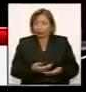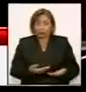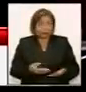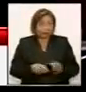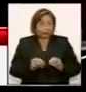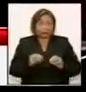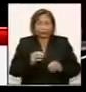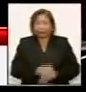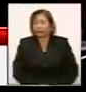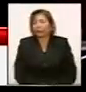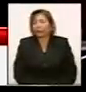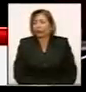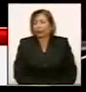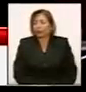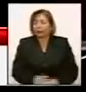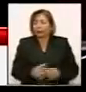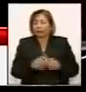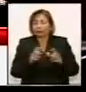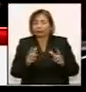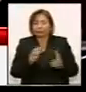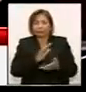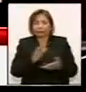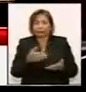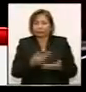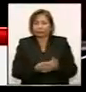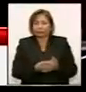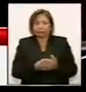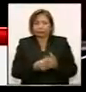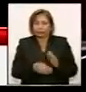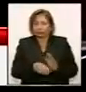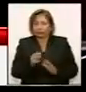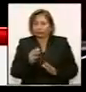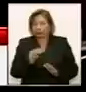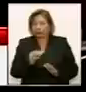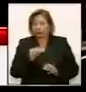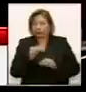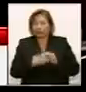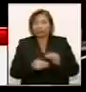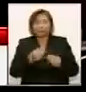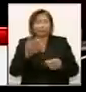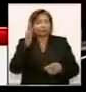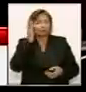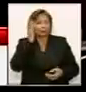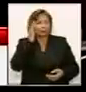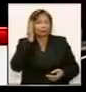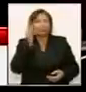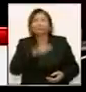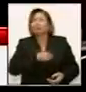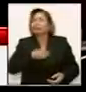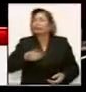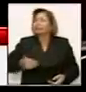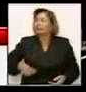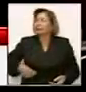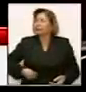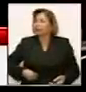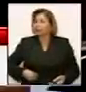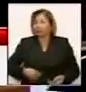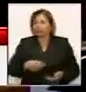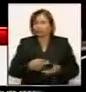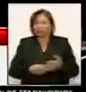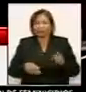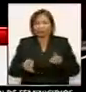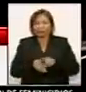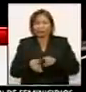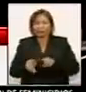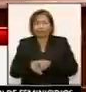y groseramente, con una gran corrupción que ha abarcado a todo el mundo acá. Queremos saber la verdad de quiénes son, pero ministro, a través de la presidencia, también los